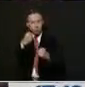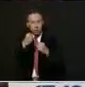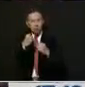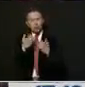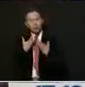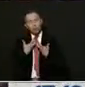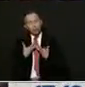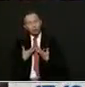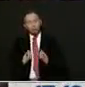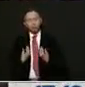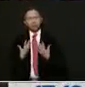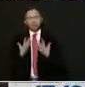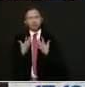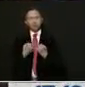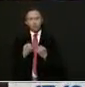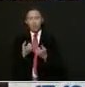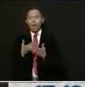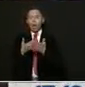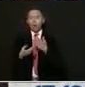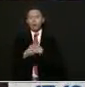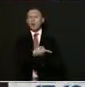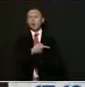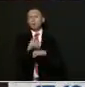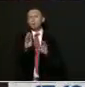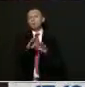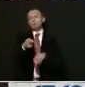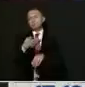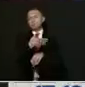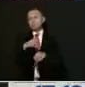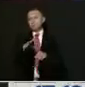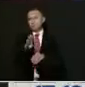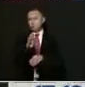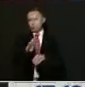escuchar ahora al médico, el varón.